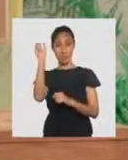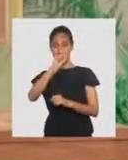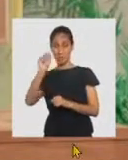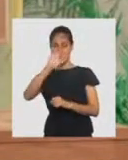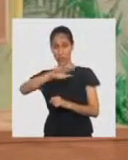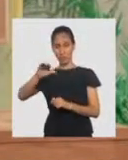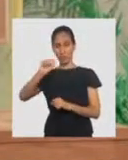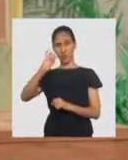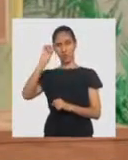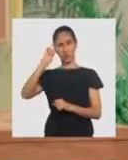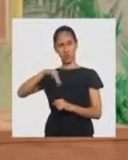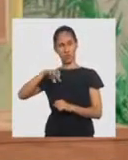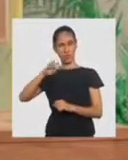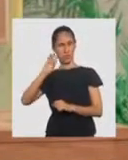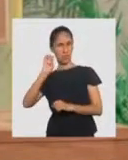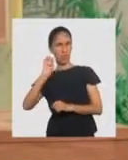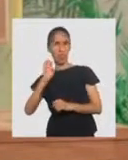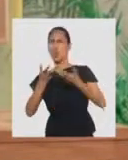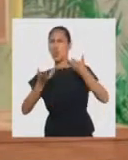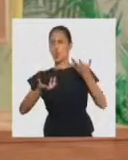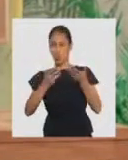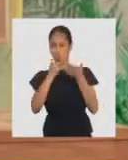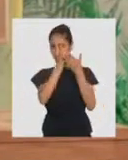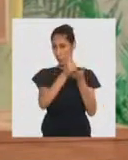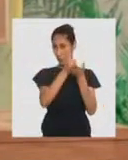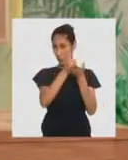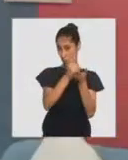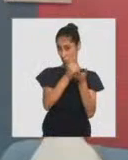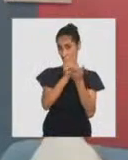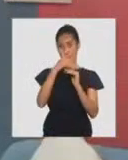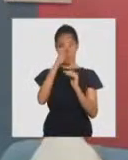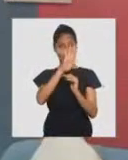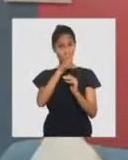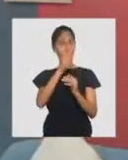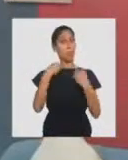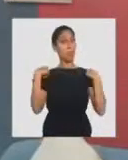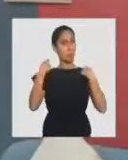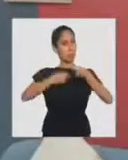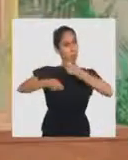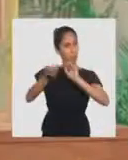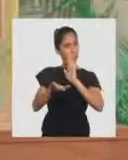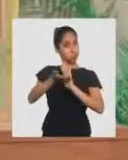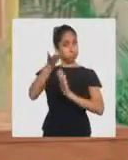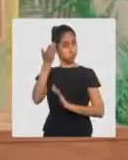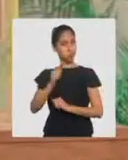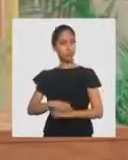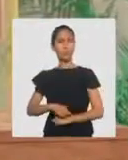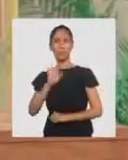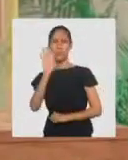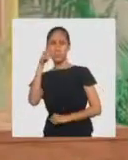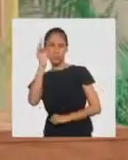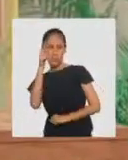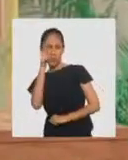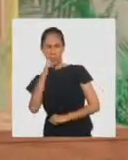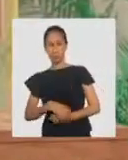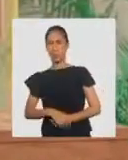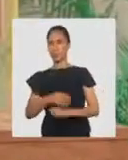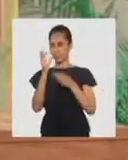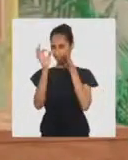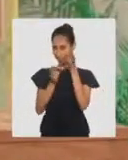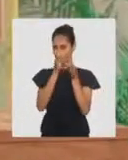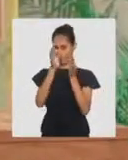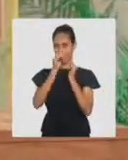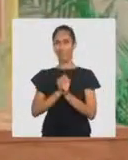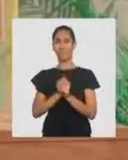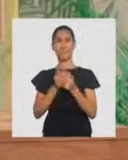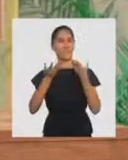y capitalizar su negocio de ropa deportiva y seguir creciendo. De manera responsable. Profesora, vamos a contarle la